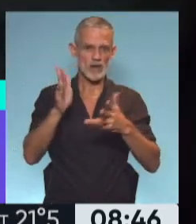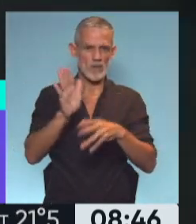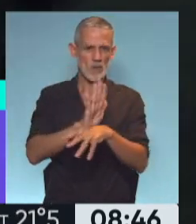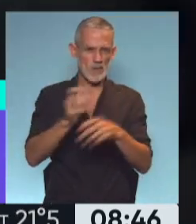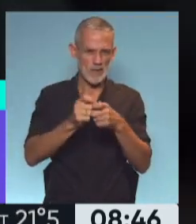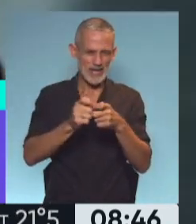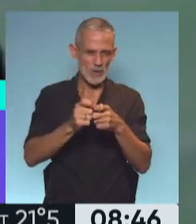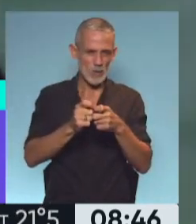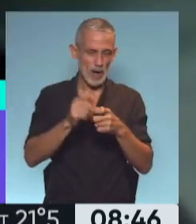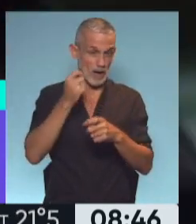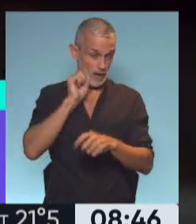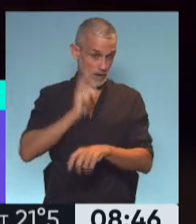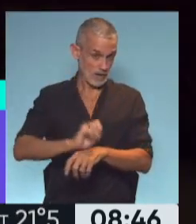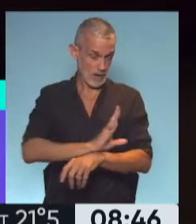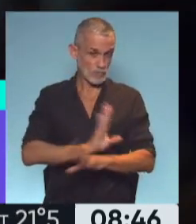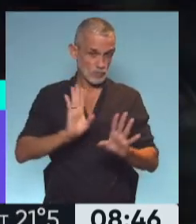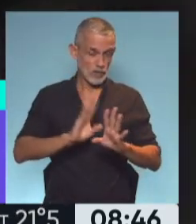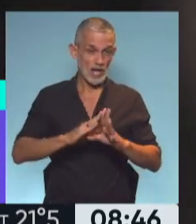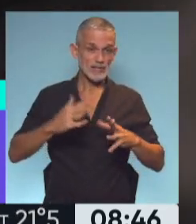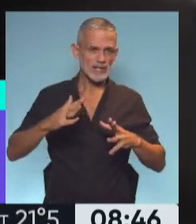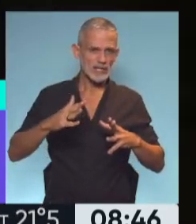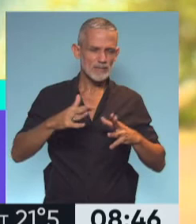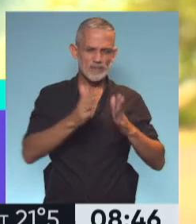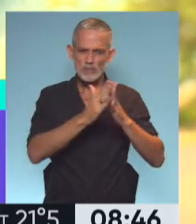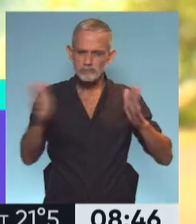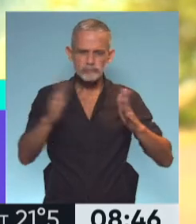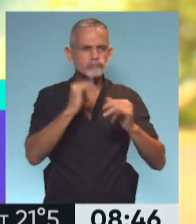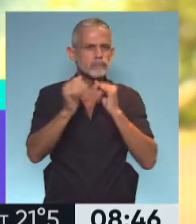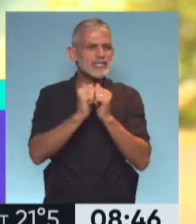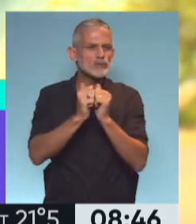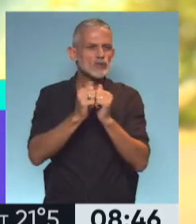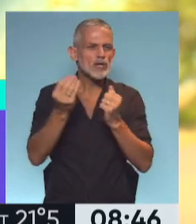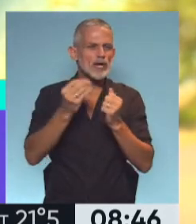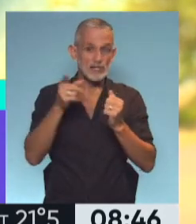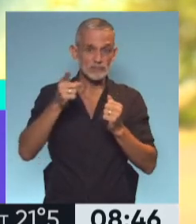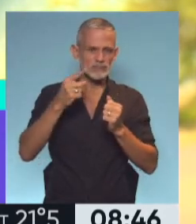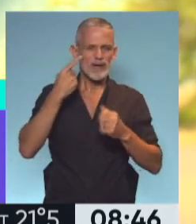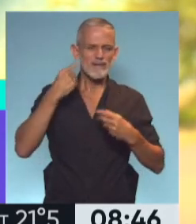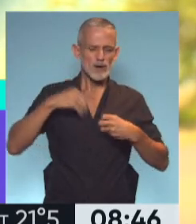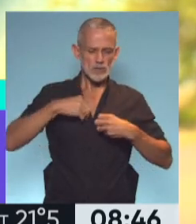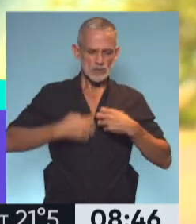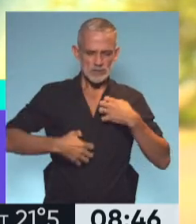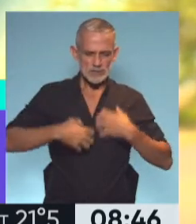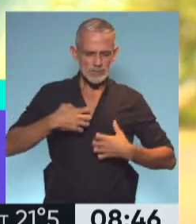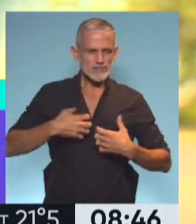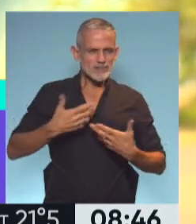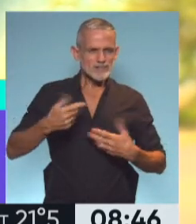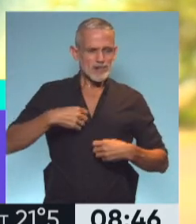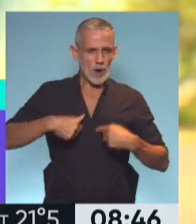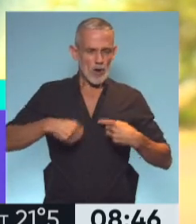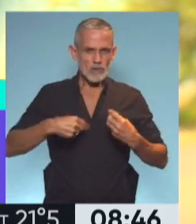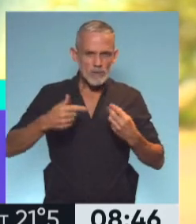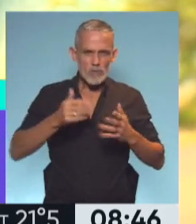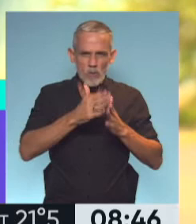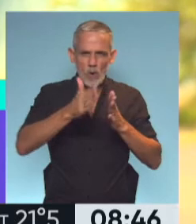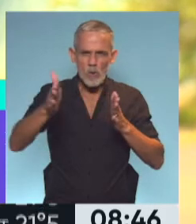público, la verdad que fue muy emocionante. El cuerpo del relato tiene que ver con lo que ellos viven por dentro y con las cosas que le van